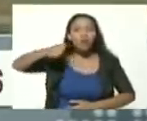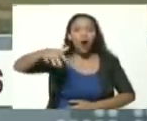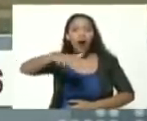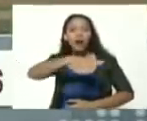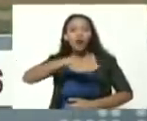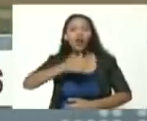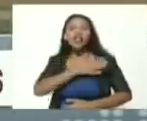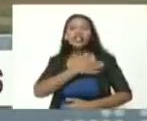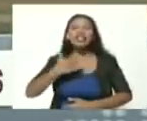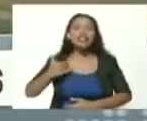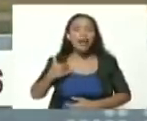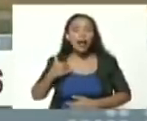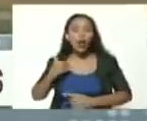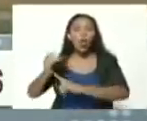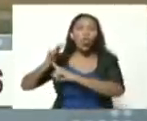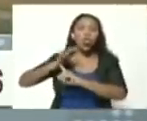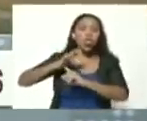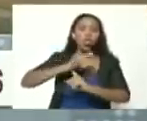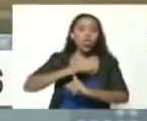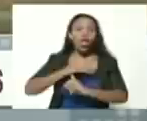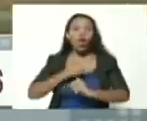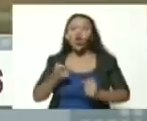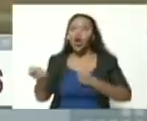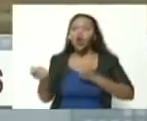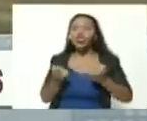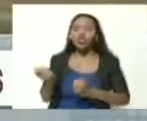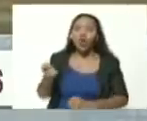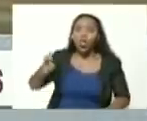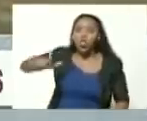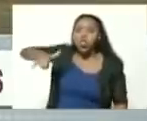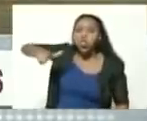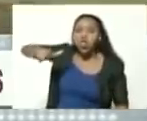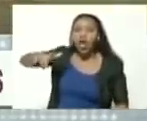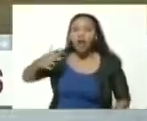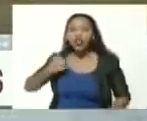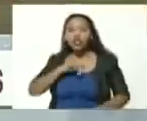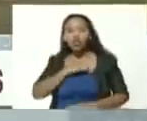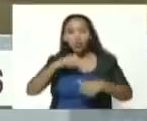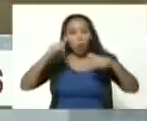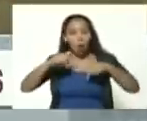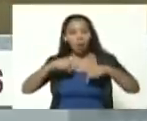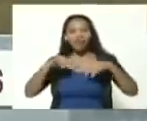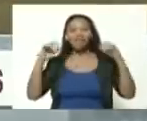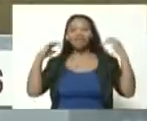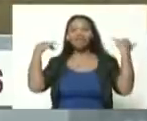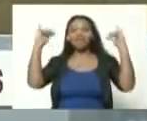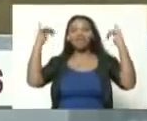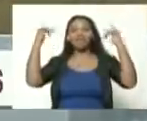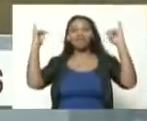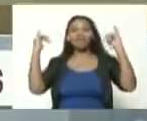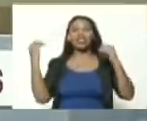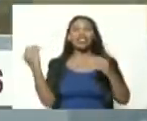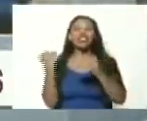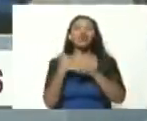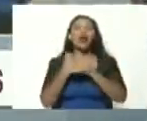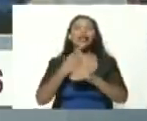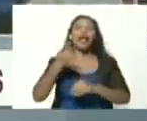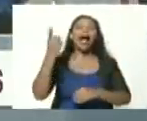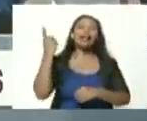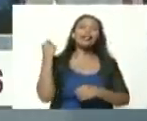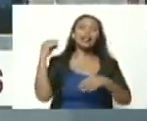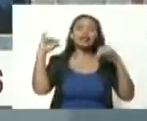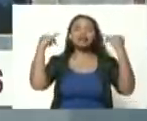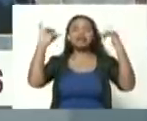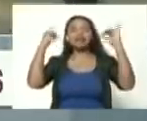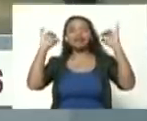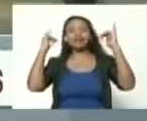pretendieron dominarlos. Estamos de celebración como lo estuvimos ayer con